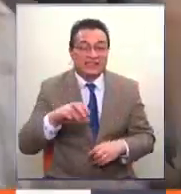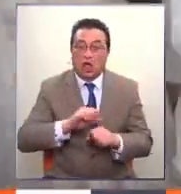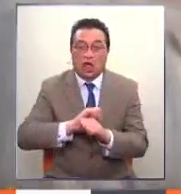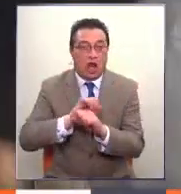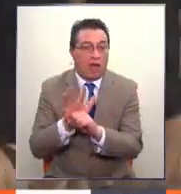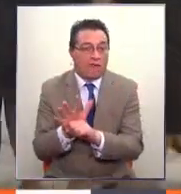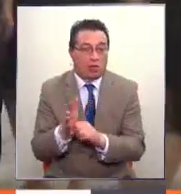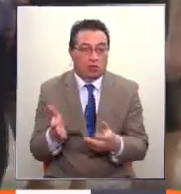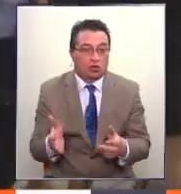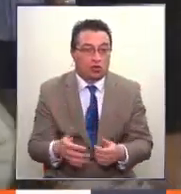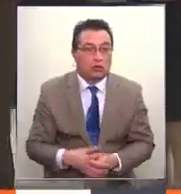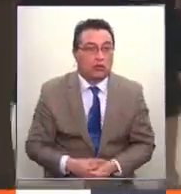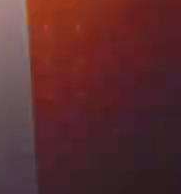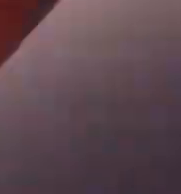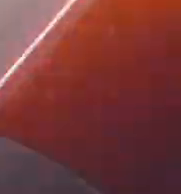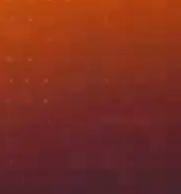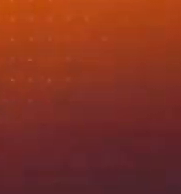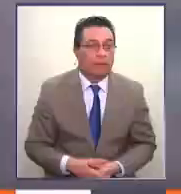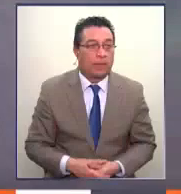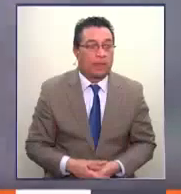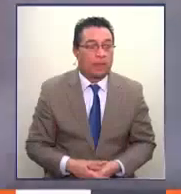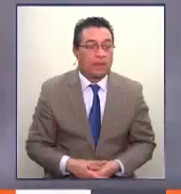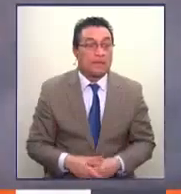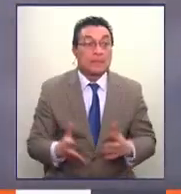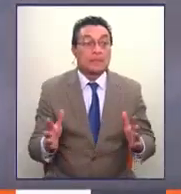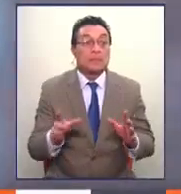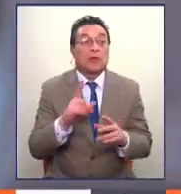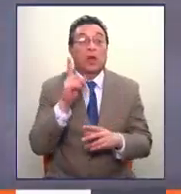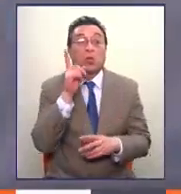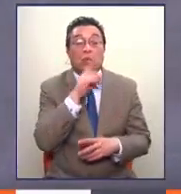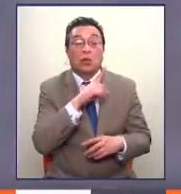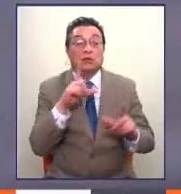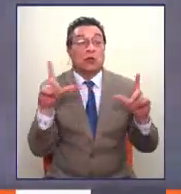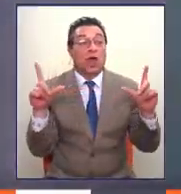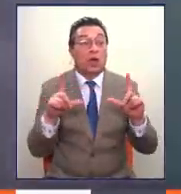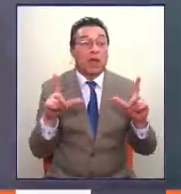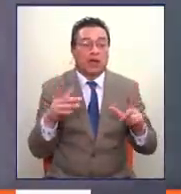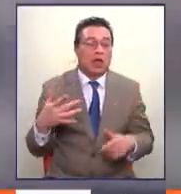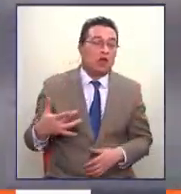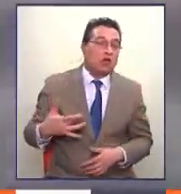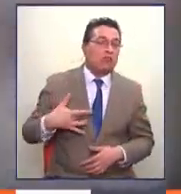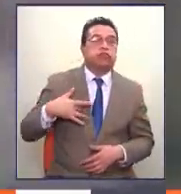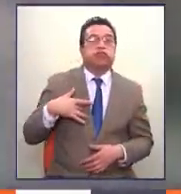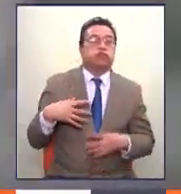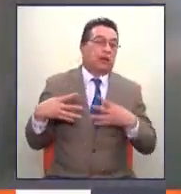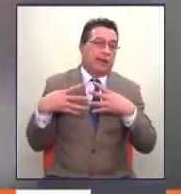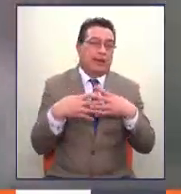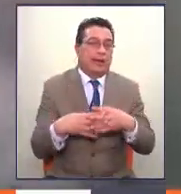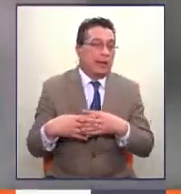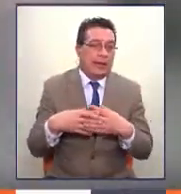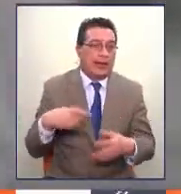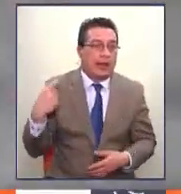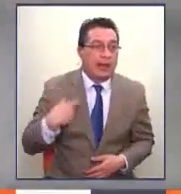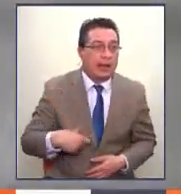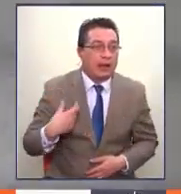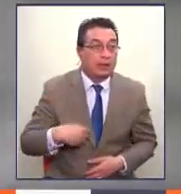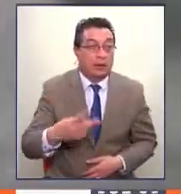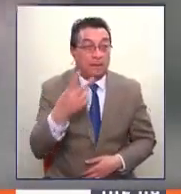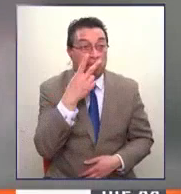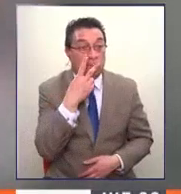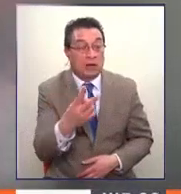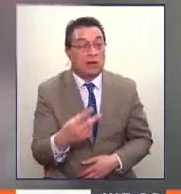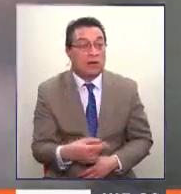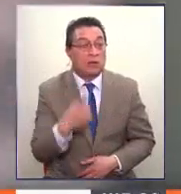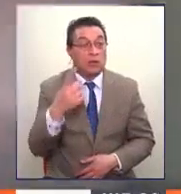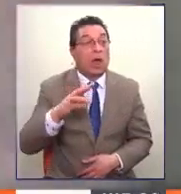coronavirus. Bien, y terminamos con una imagen dramática, esto en Estados Unidos. Pongan atención porque miren,